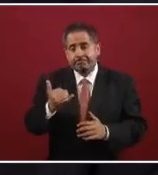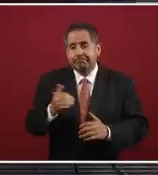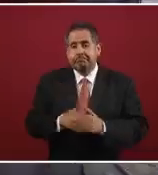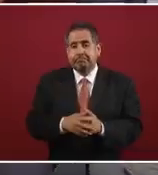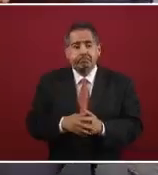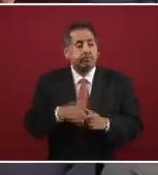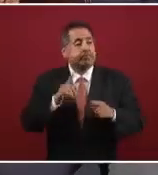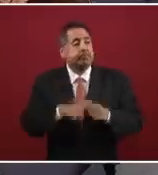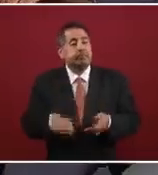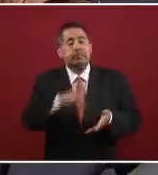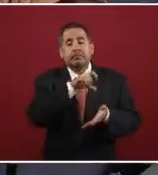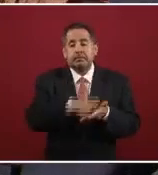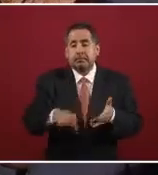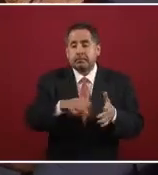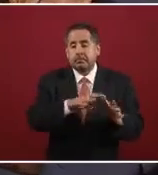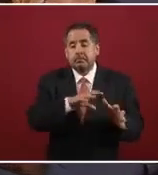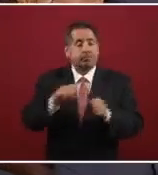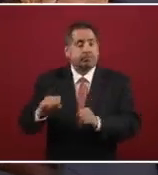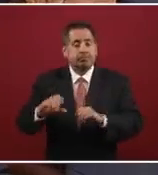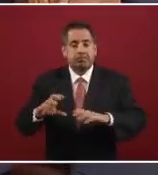el que la compre